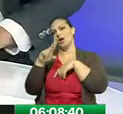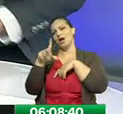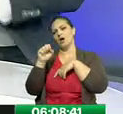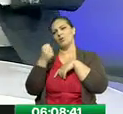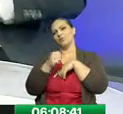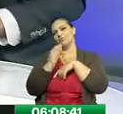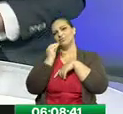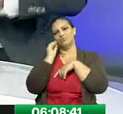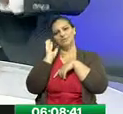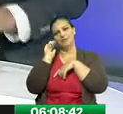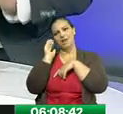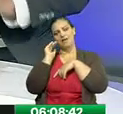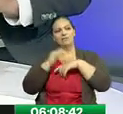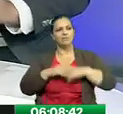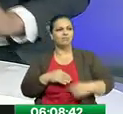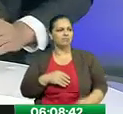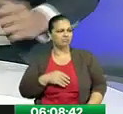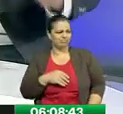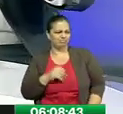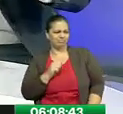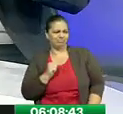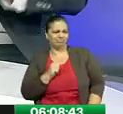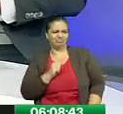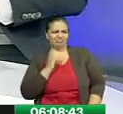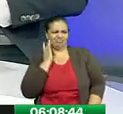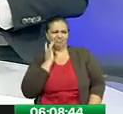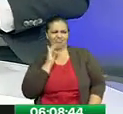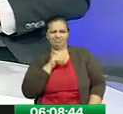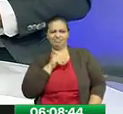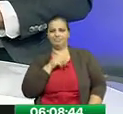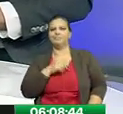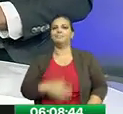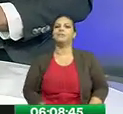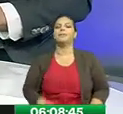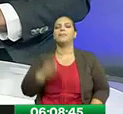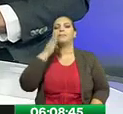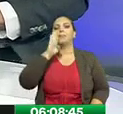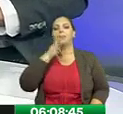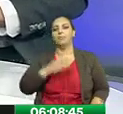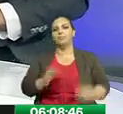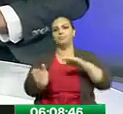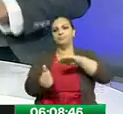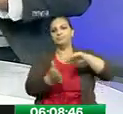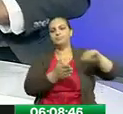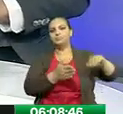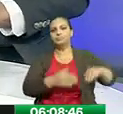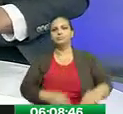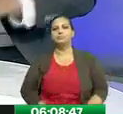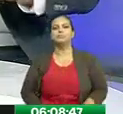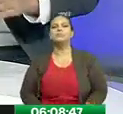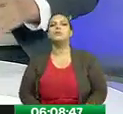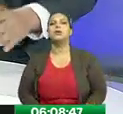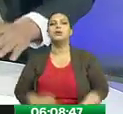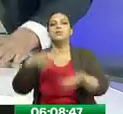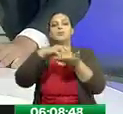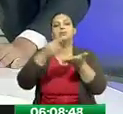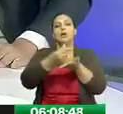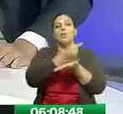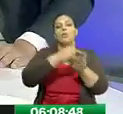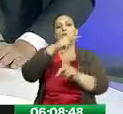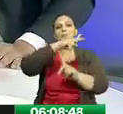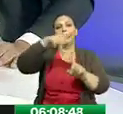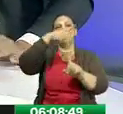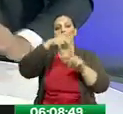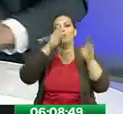el gastronómico es la iniciativa que la prefectura pone en marcha para hacer de la provincia un